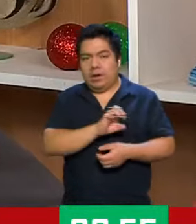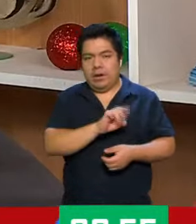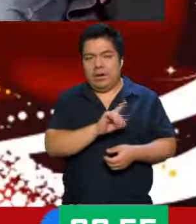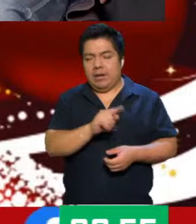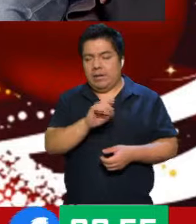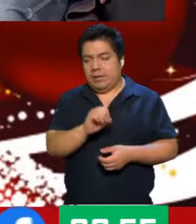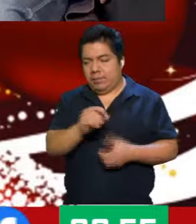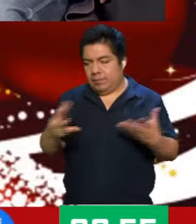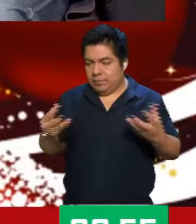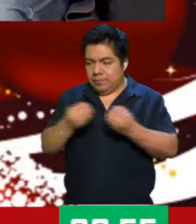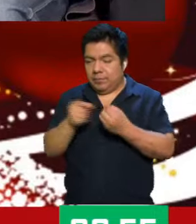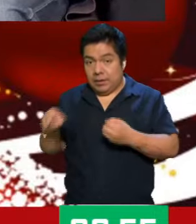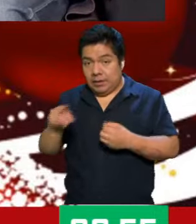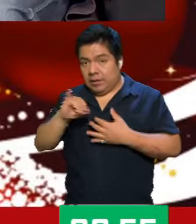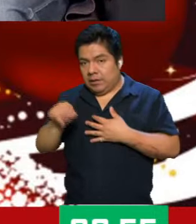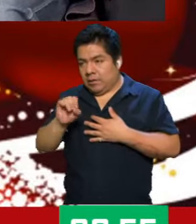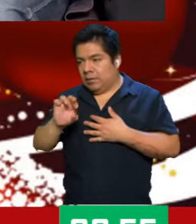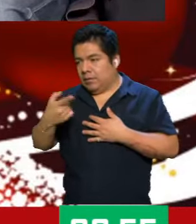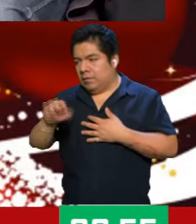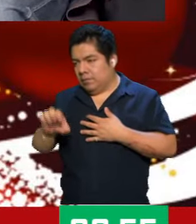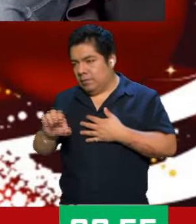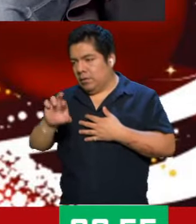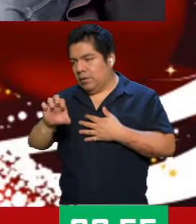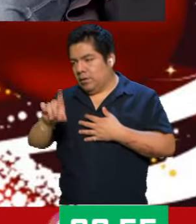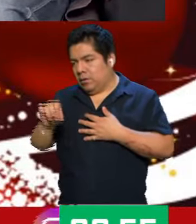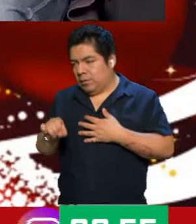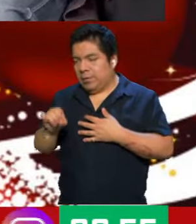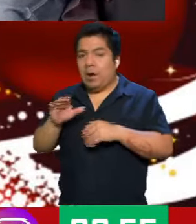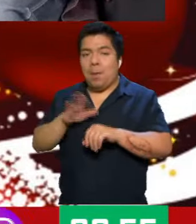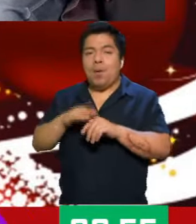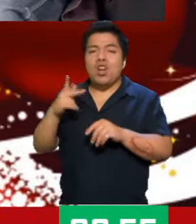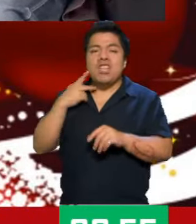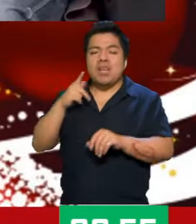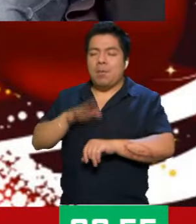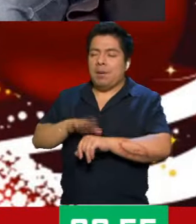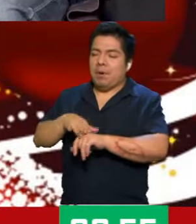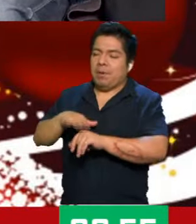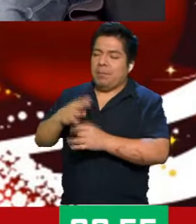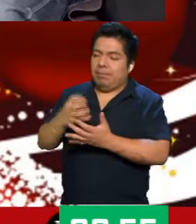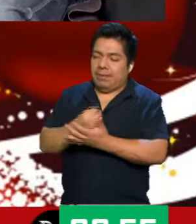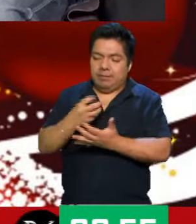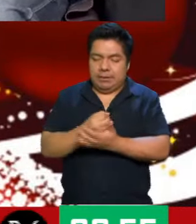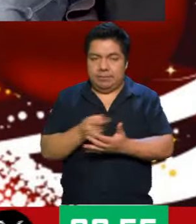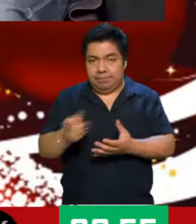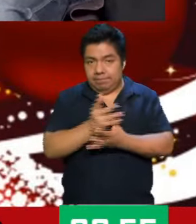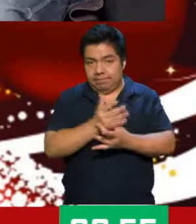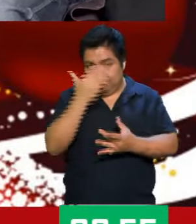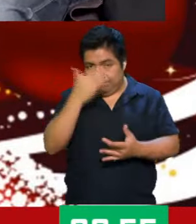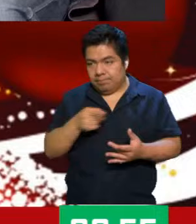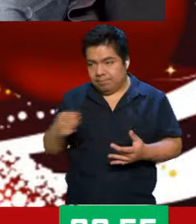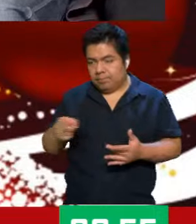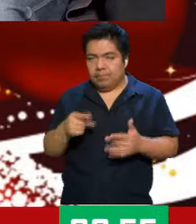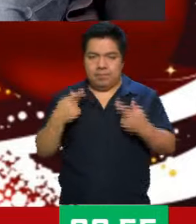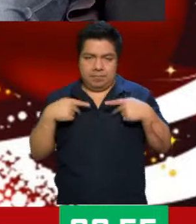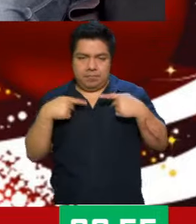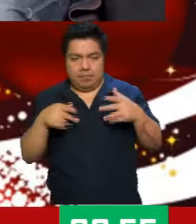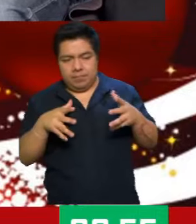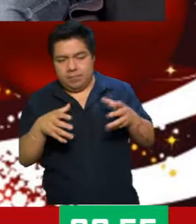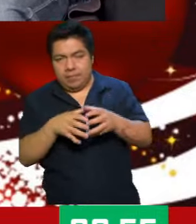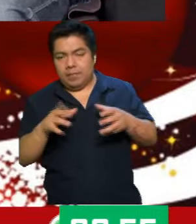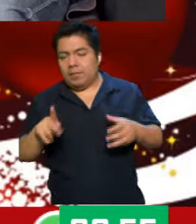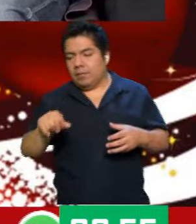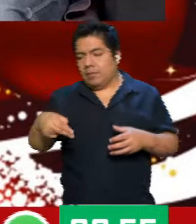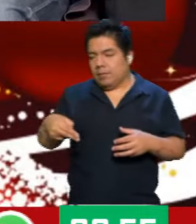Campo, es que Jorge Romero ganó espacios políticos. Esto es dicho por militantes panistas que en